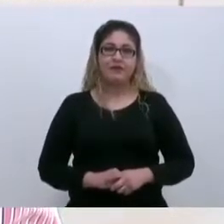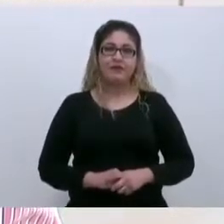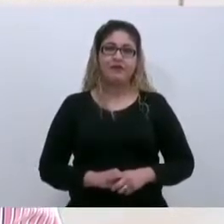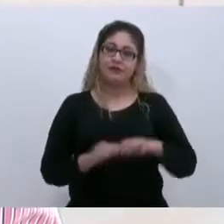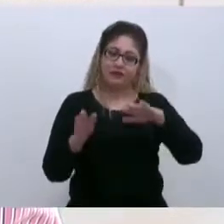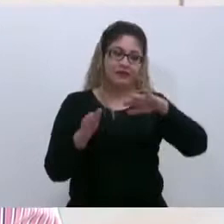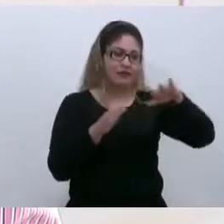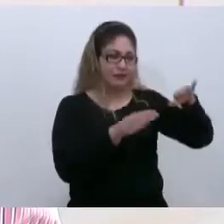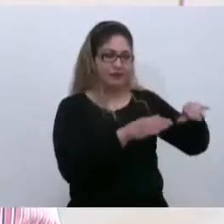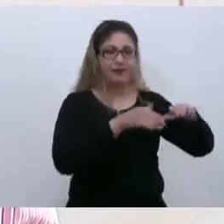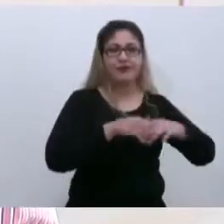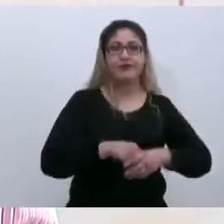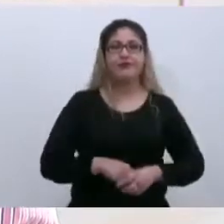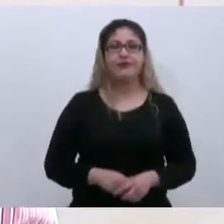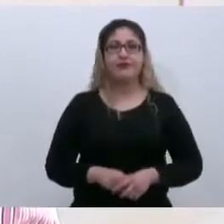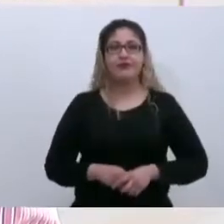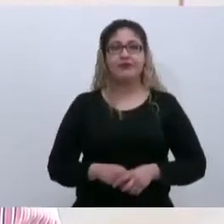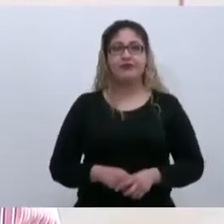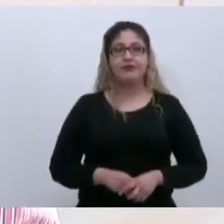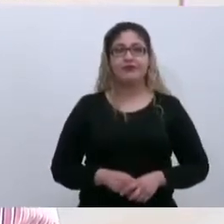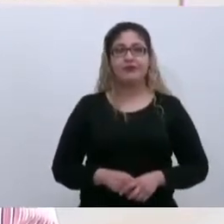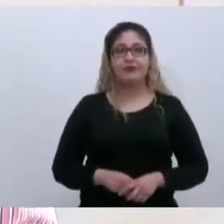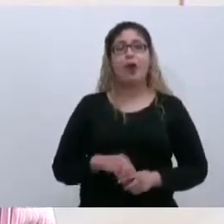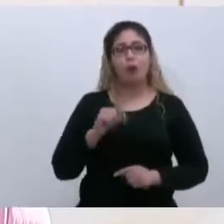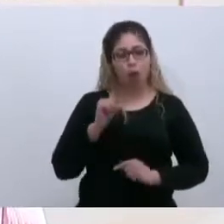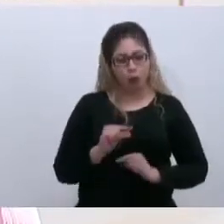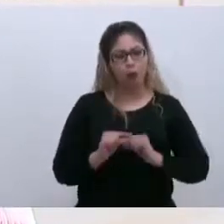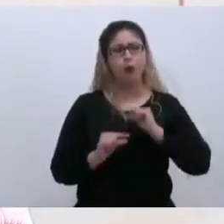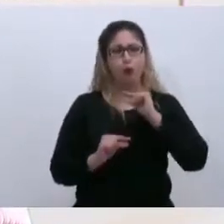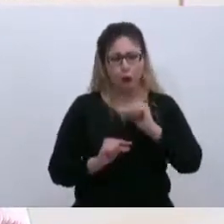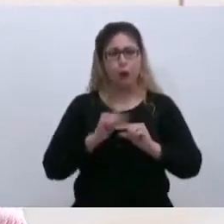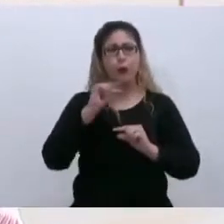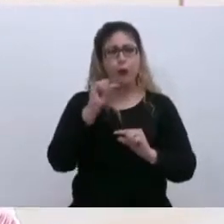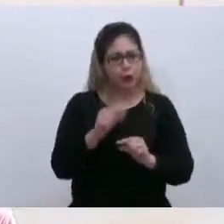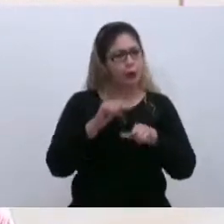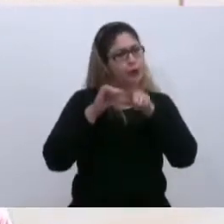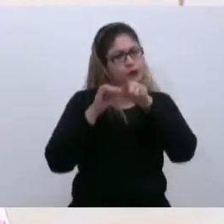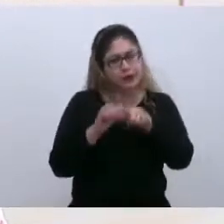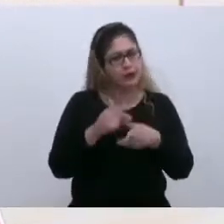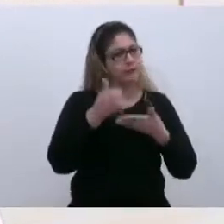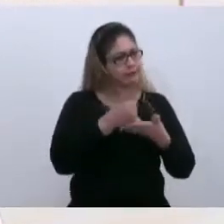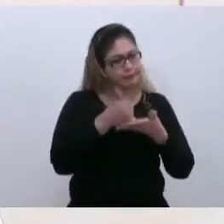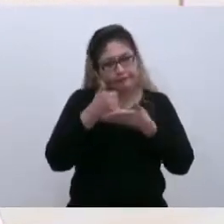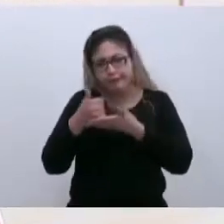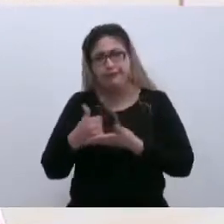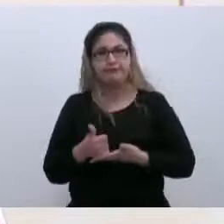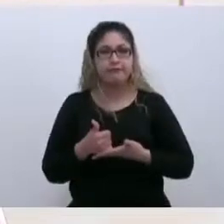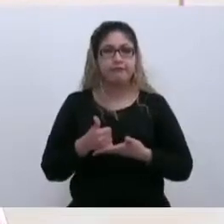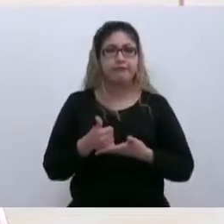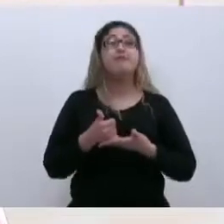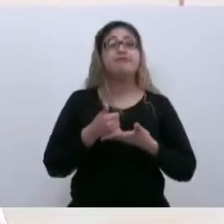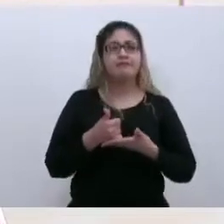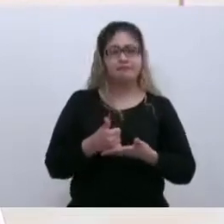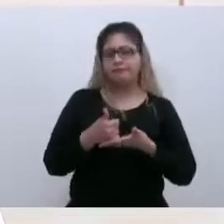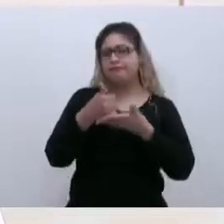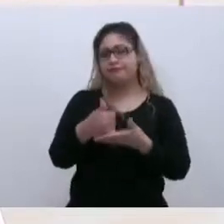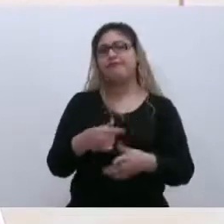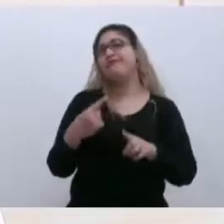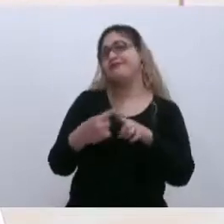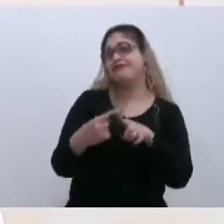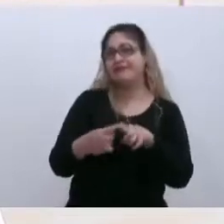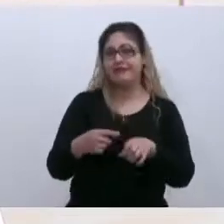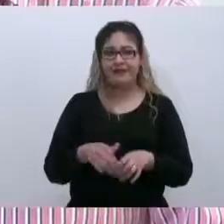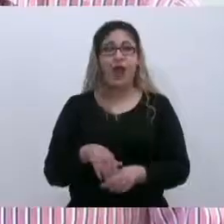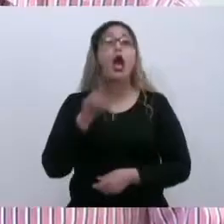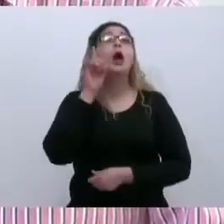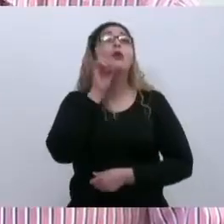vamos a seguir apoyando a madres solteras que tienen a sus